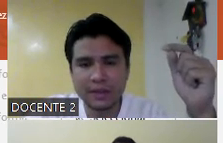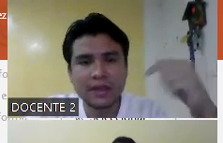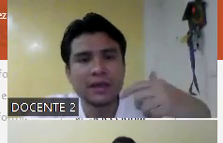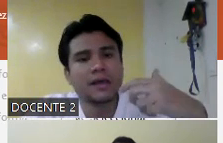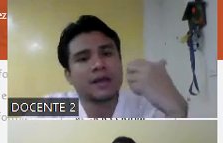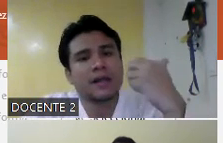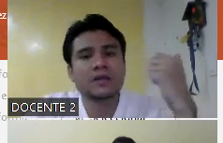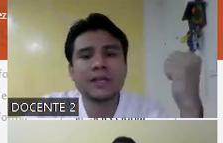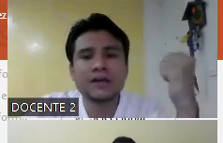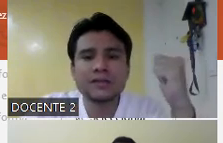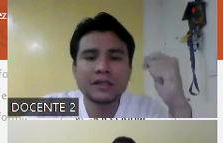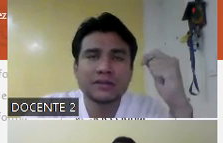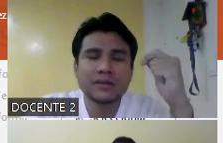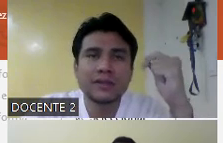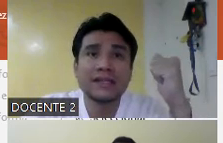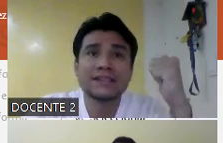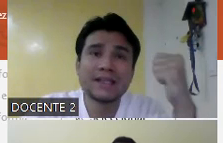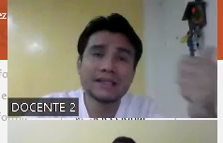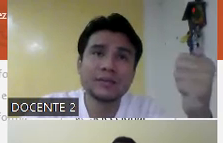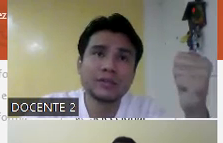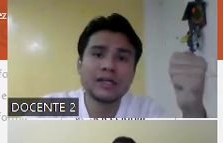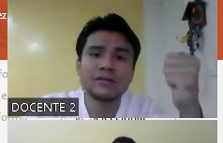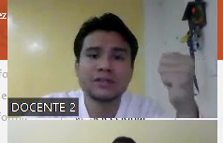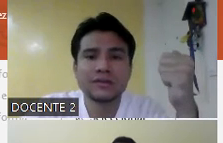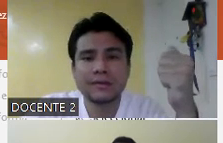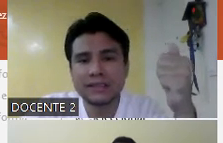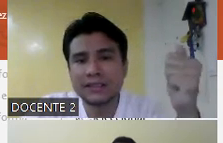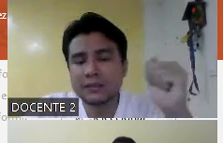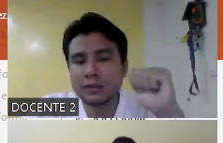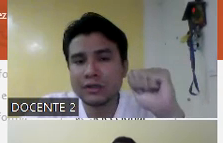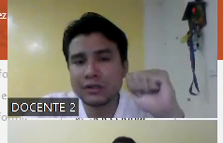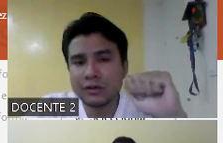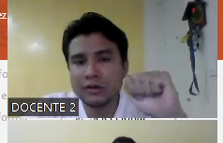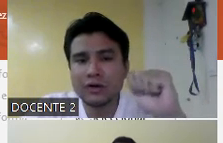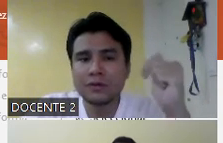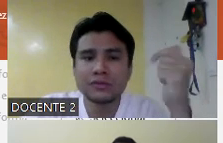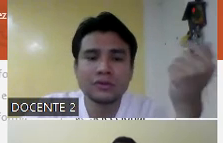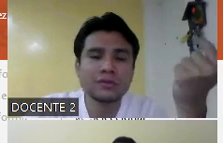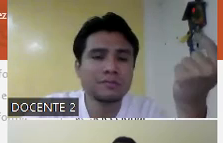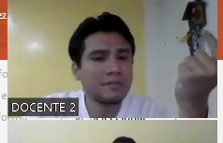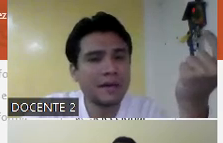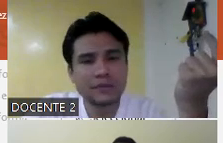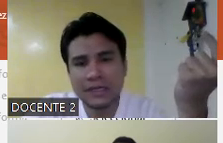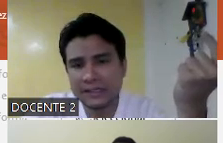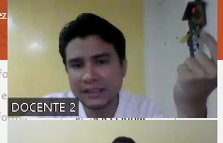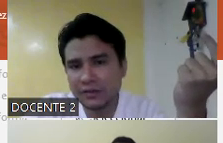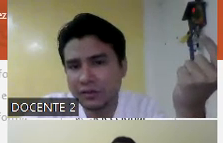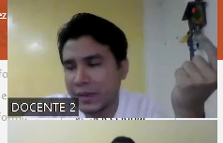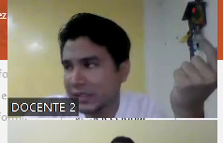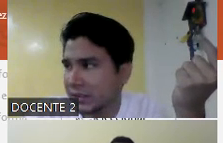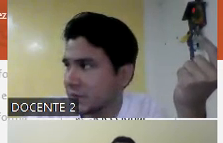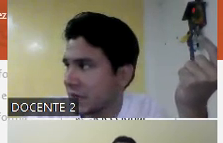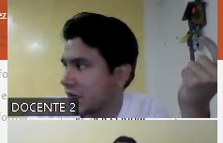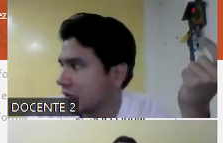¿Sí? Los manejos del estrés como tal nos ayuda bastante a disminuir el dolor. ¿Cómo nosotros vamos a hacer que